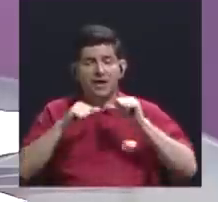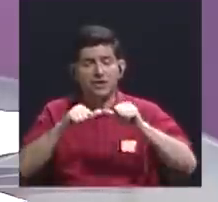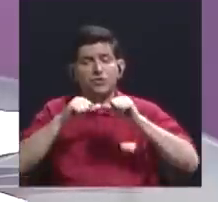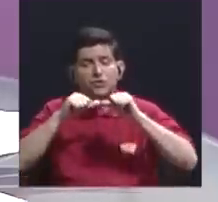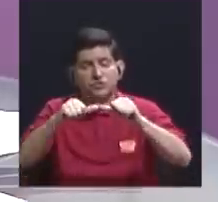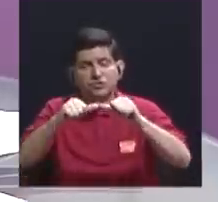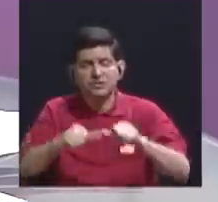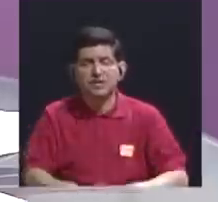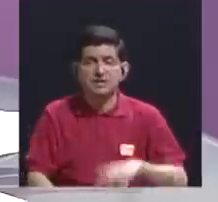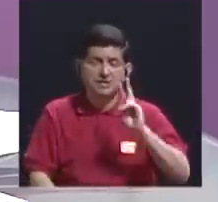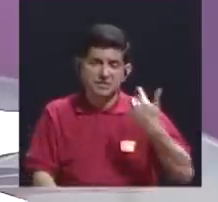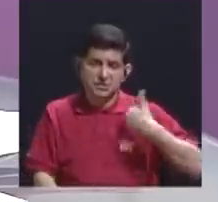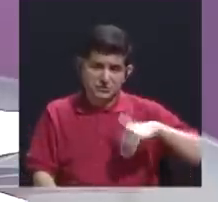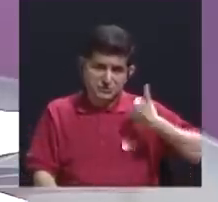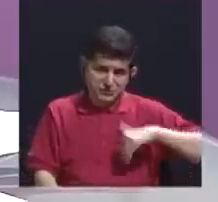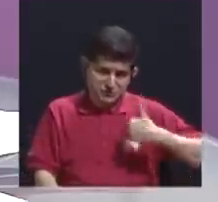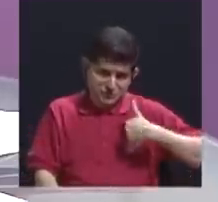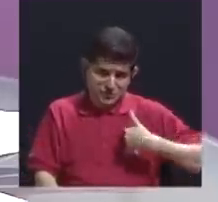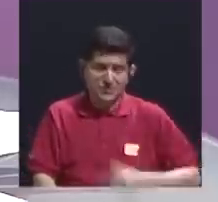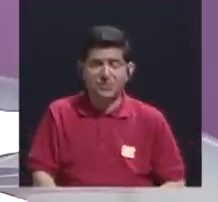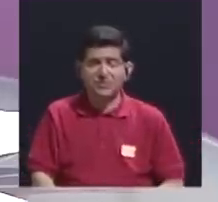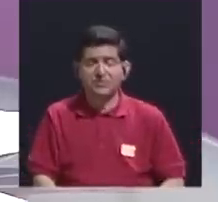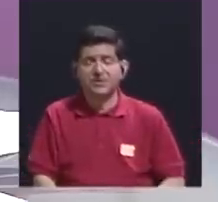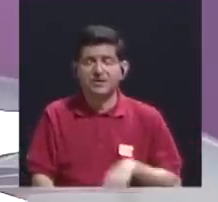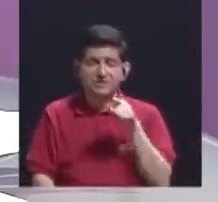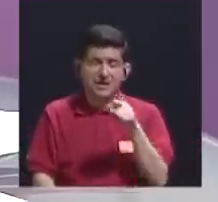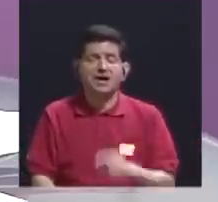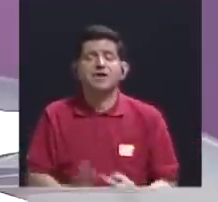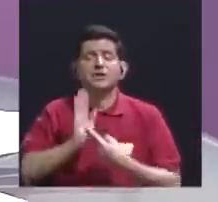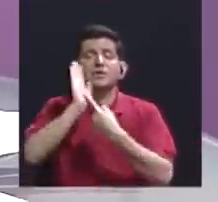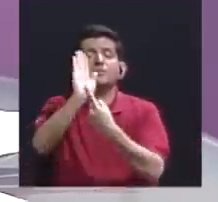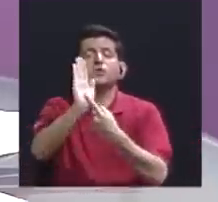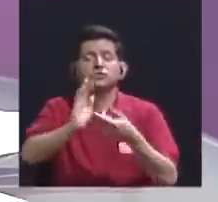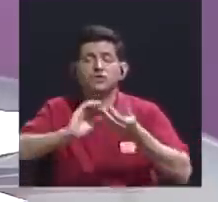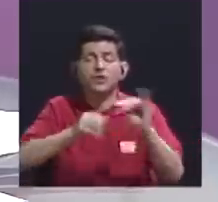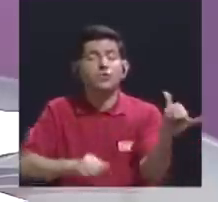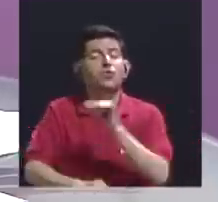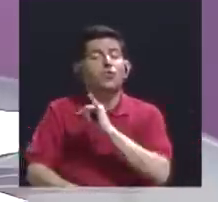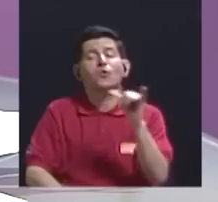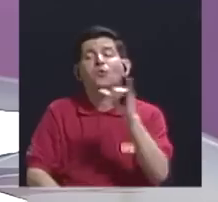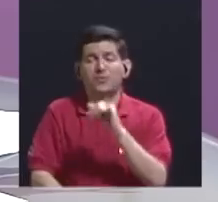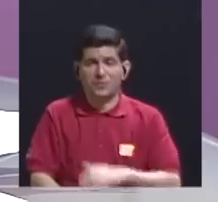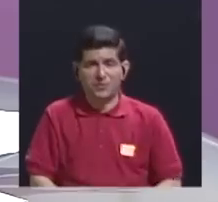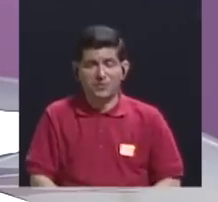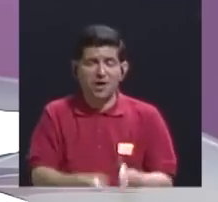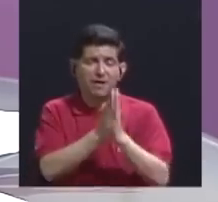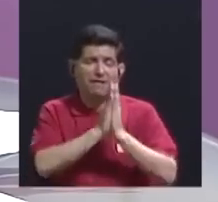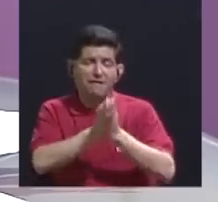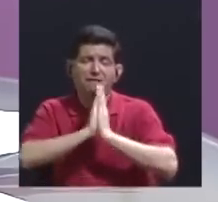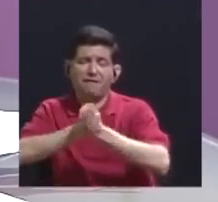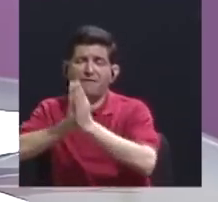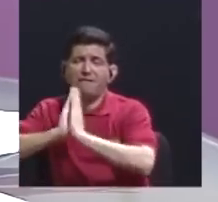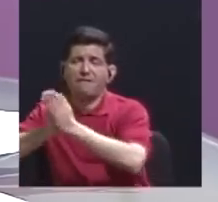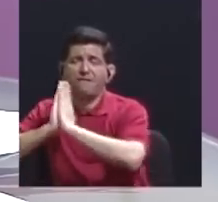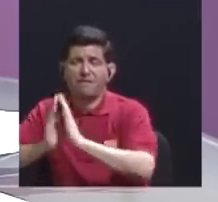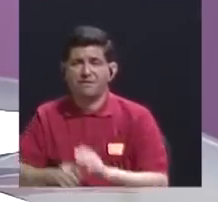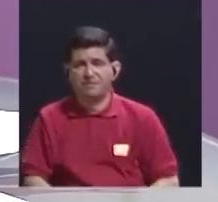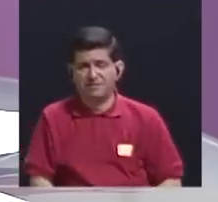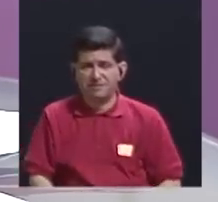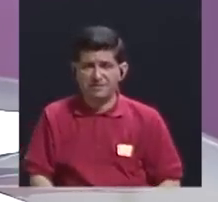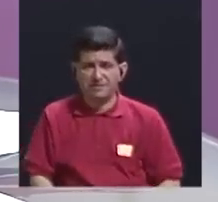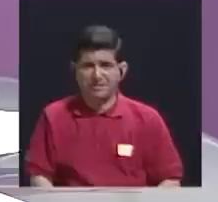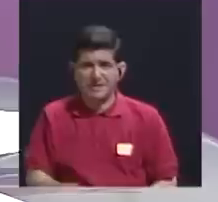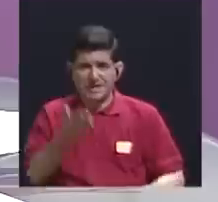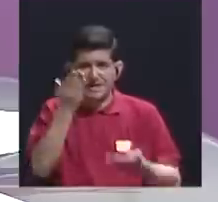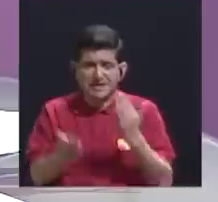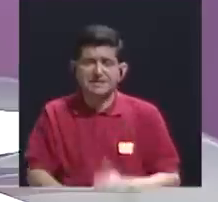digamos de estos dos señores a presentar un número igual de emociones esta era